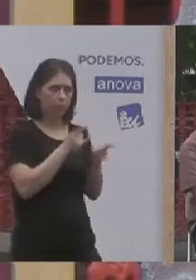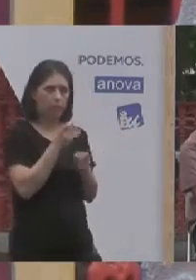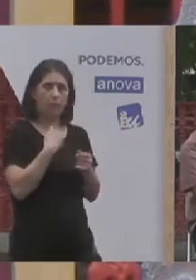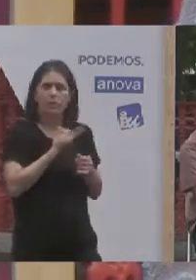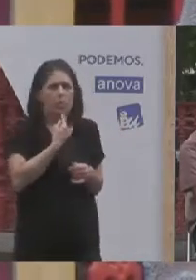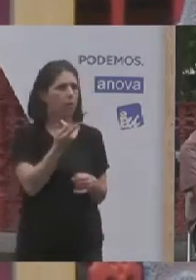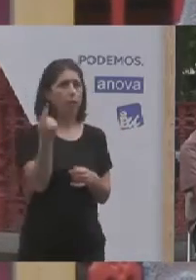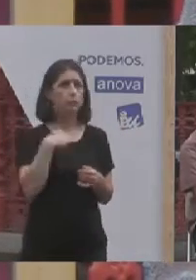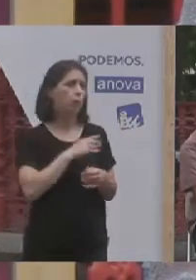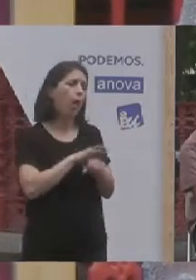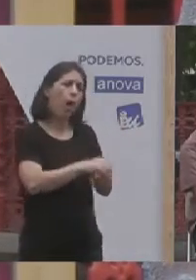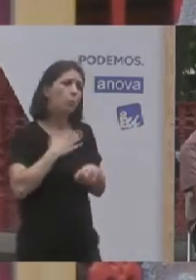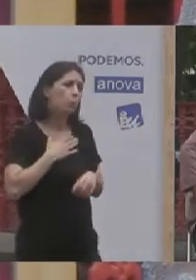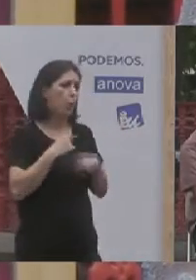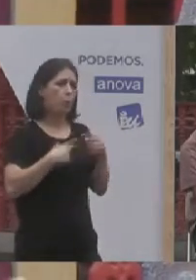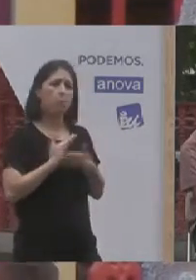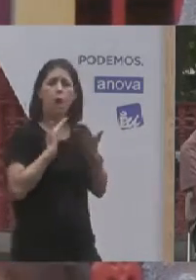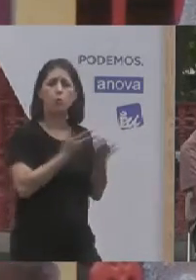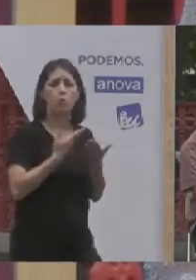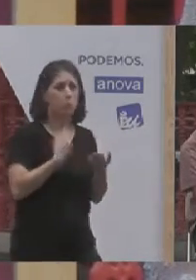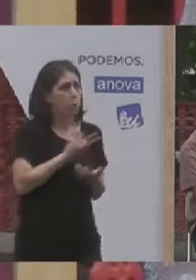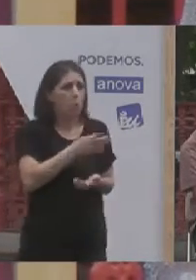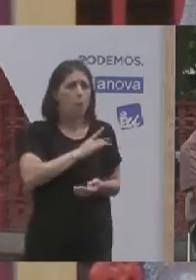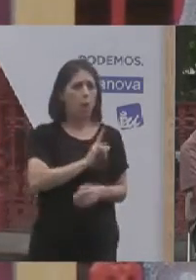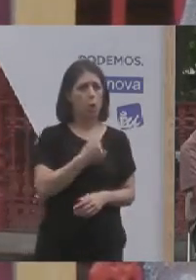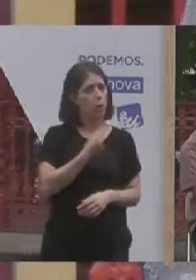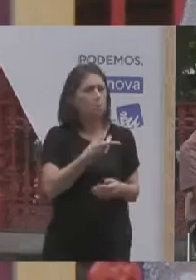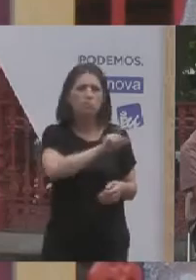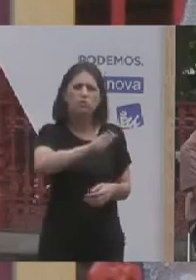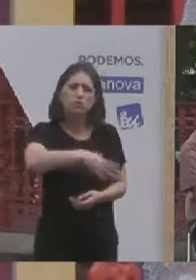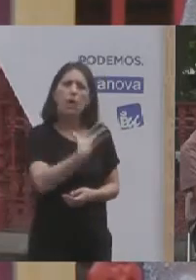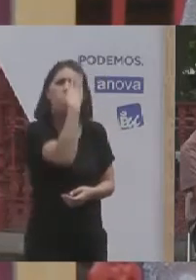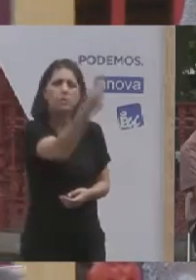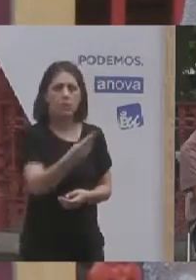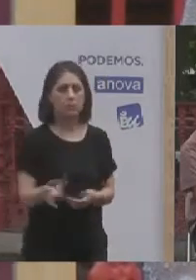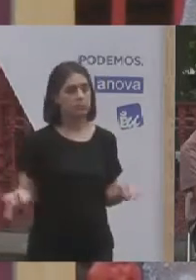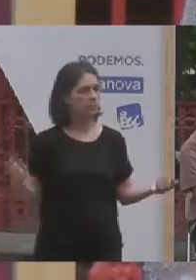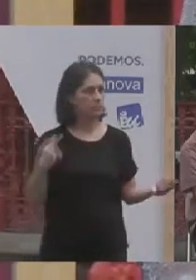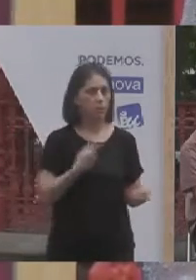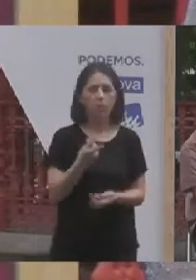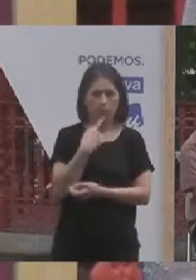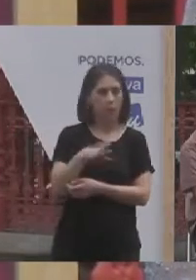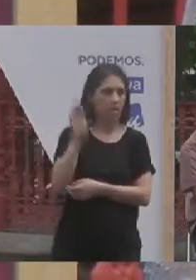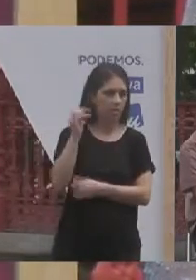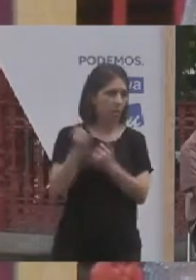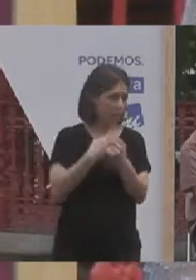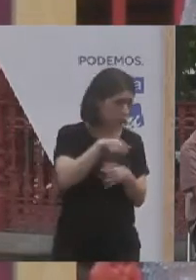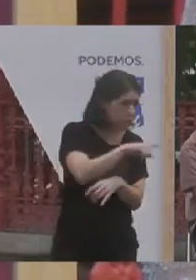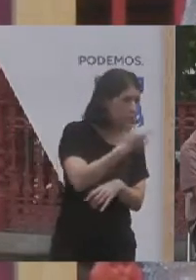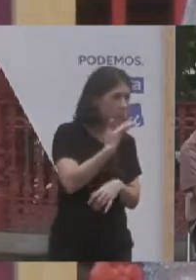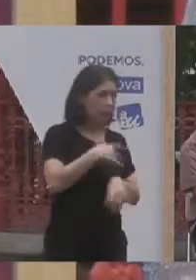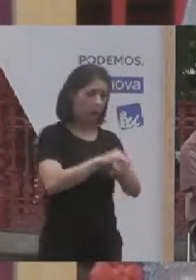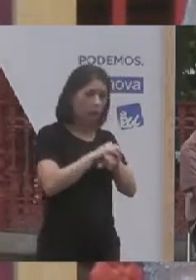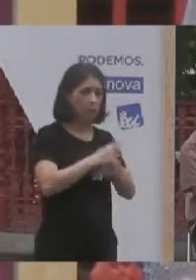amigos e a súa familia, eso non é nada malo, e que eso que o entende todo o mundo. Por suposto, eu tamén, e seguro que vos queredes axudar aos vosos amigos e a